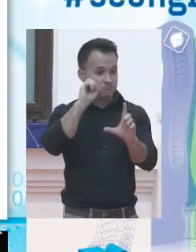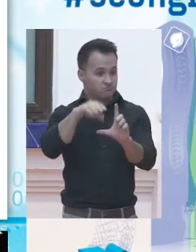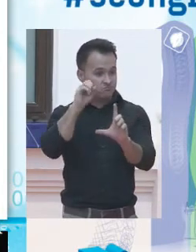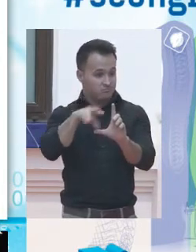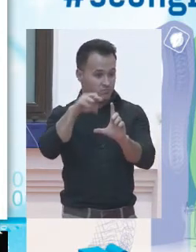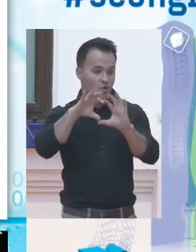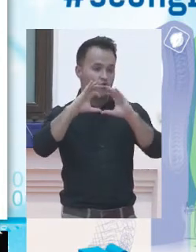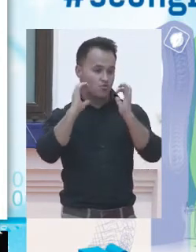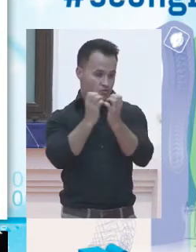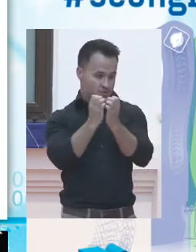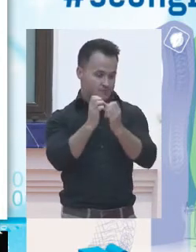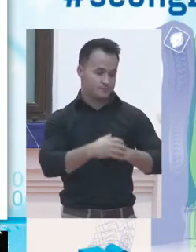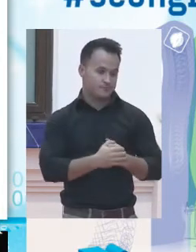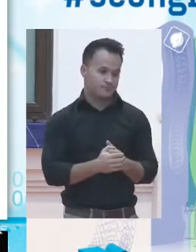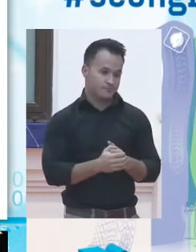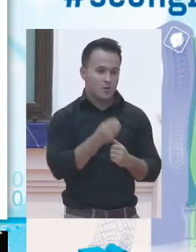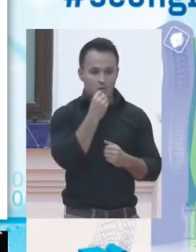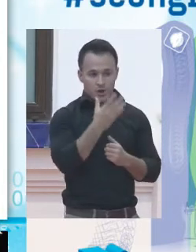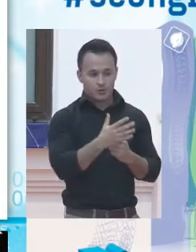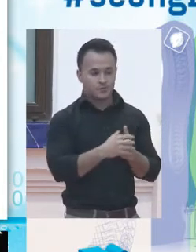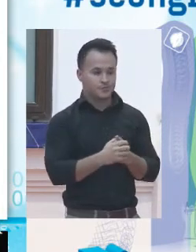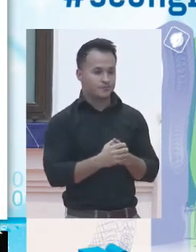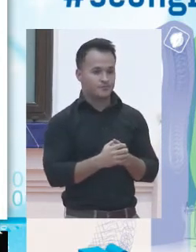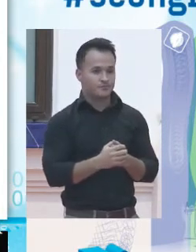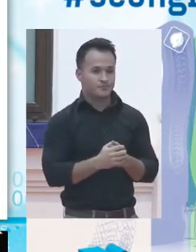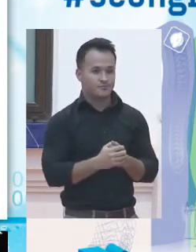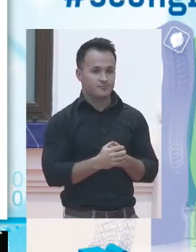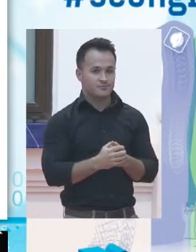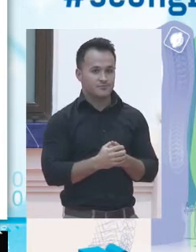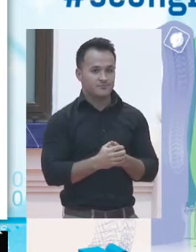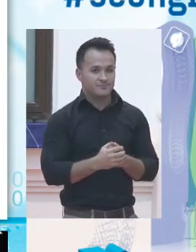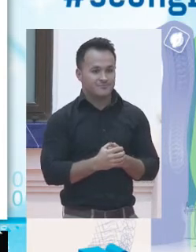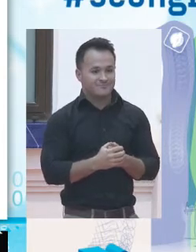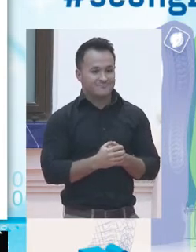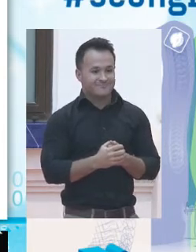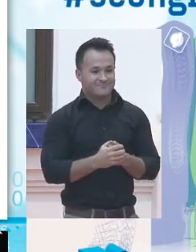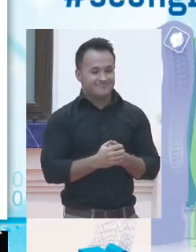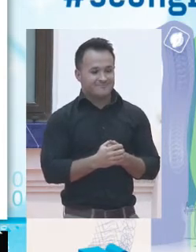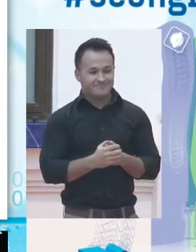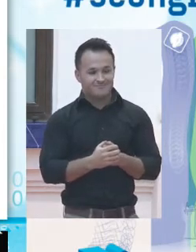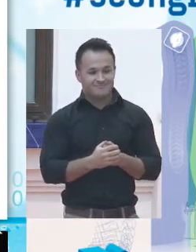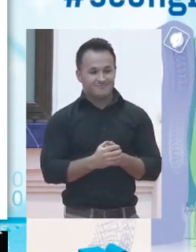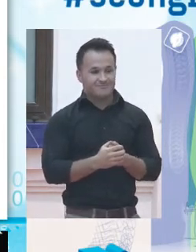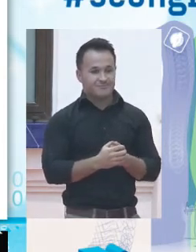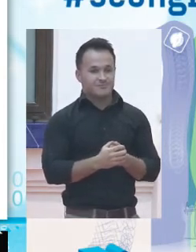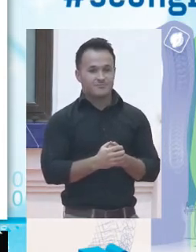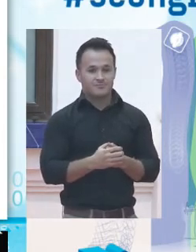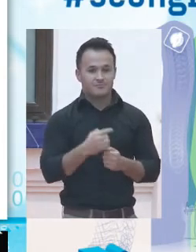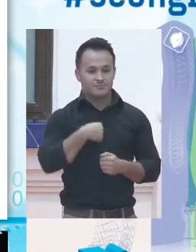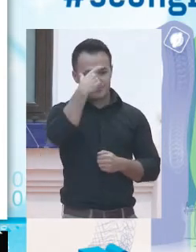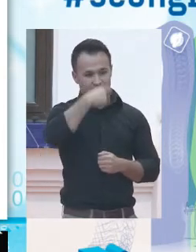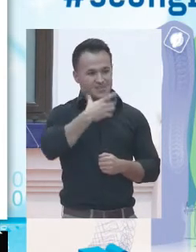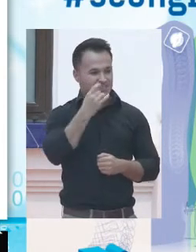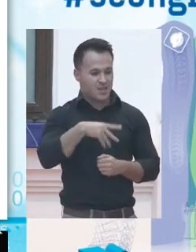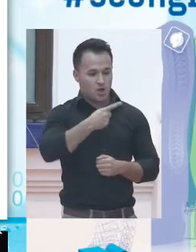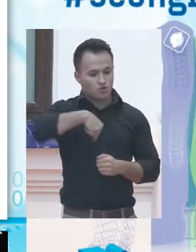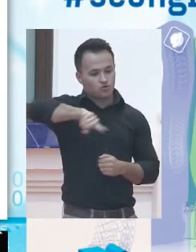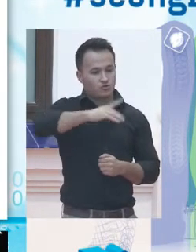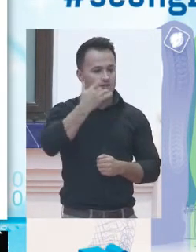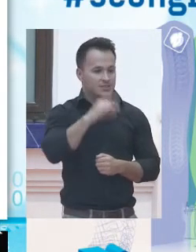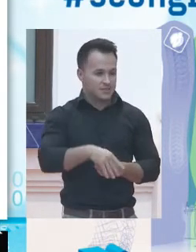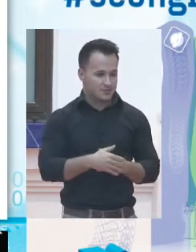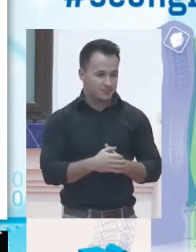le confías, ¿no? Bueno, fin de la explicación técnica. A ver, ¿quién soy yo? ¿Qué somos nosotros en